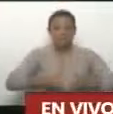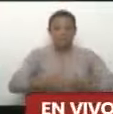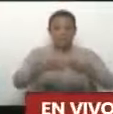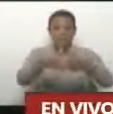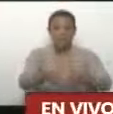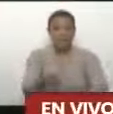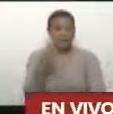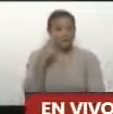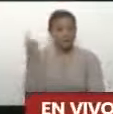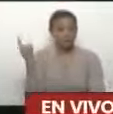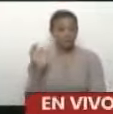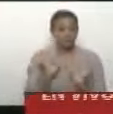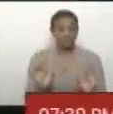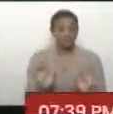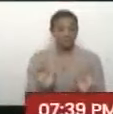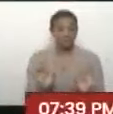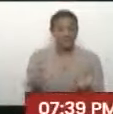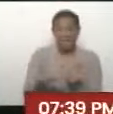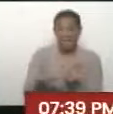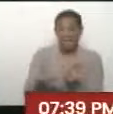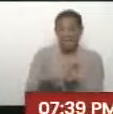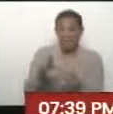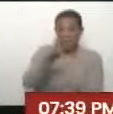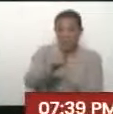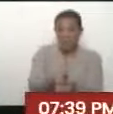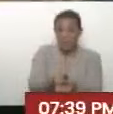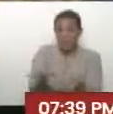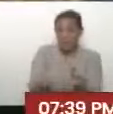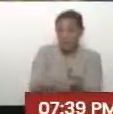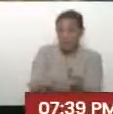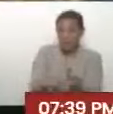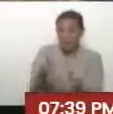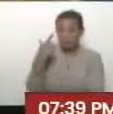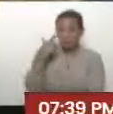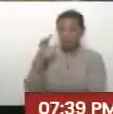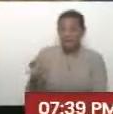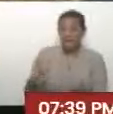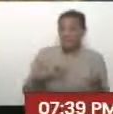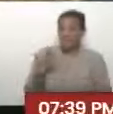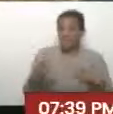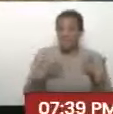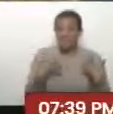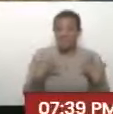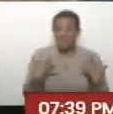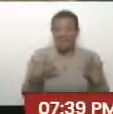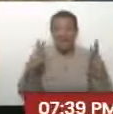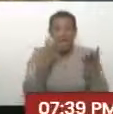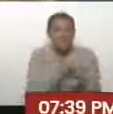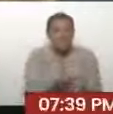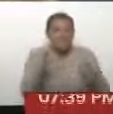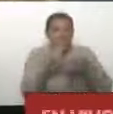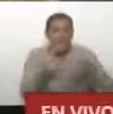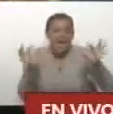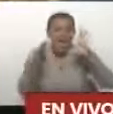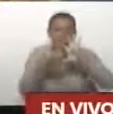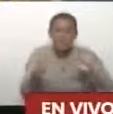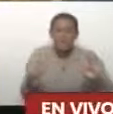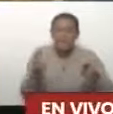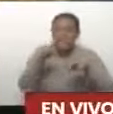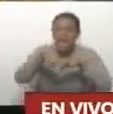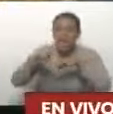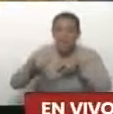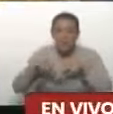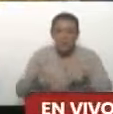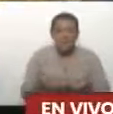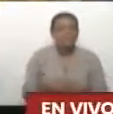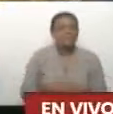instaló un barco en el laguito del círculo militar donde le dio actividades lúdicas narraciones cuentos a los niños y